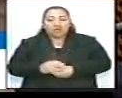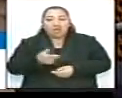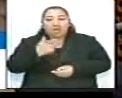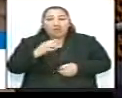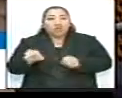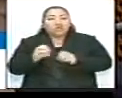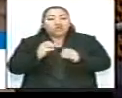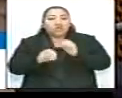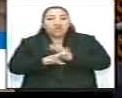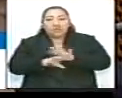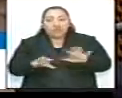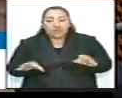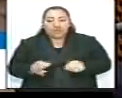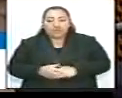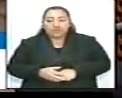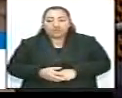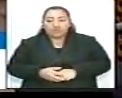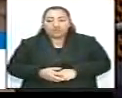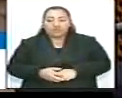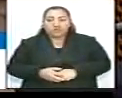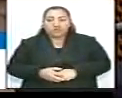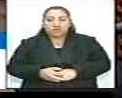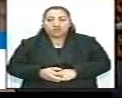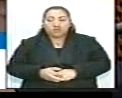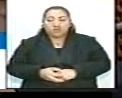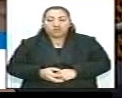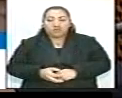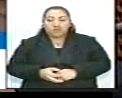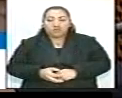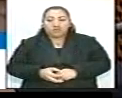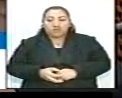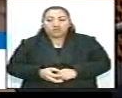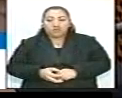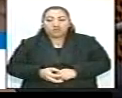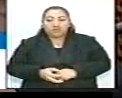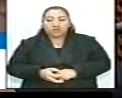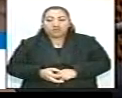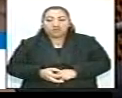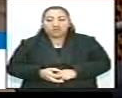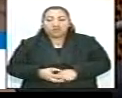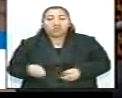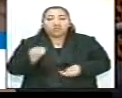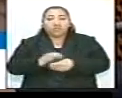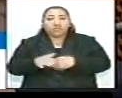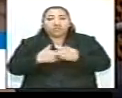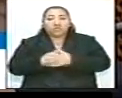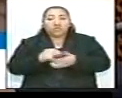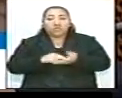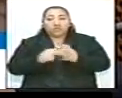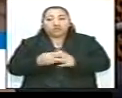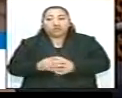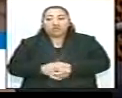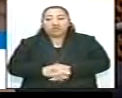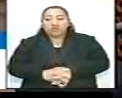ni saneamiento. Sin embargo, se ha estado priorizando a todo lo que es